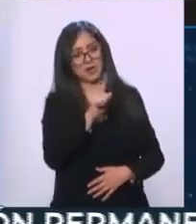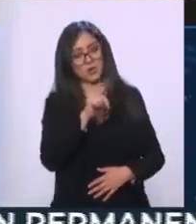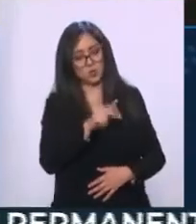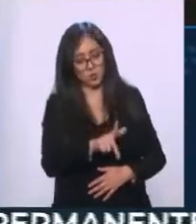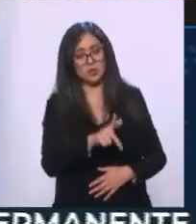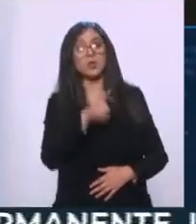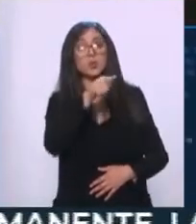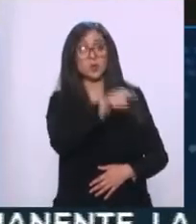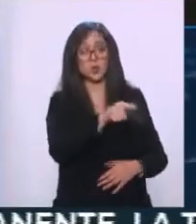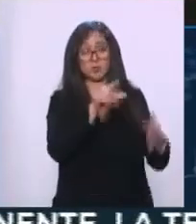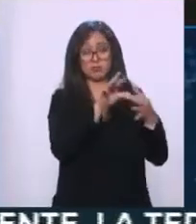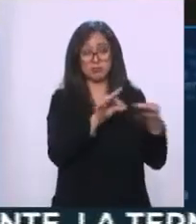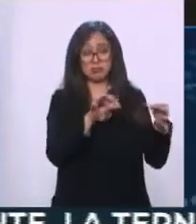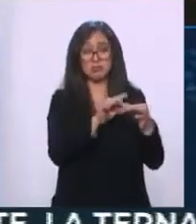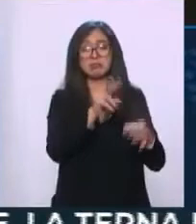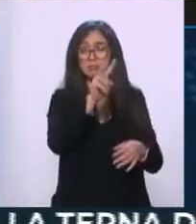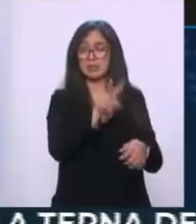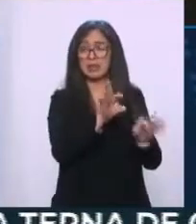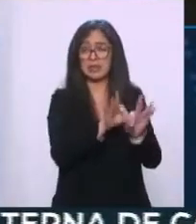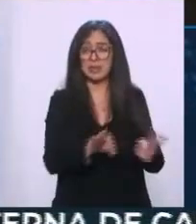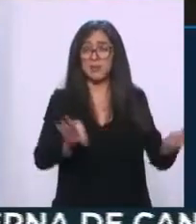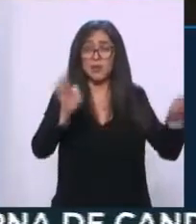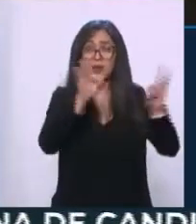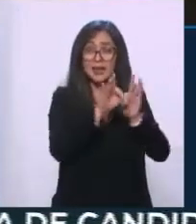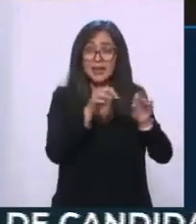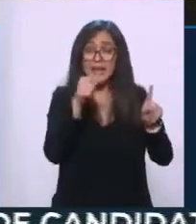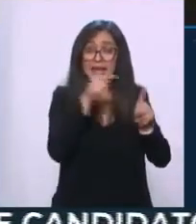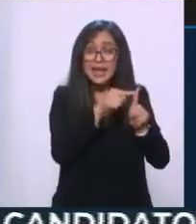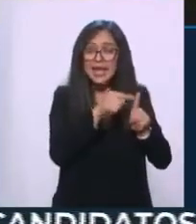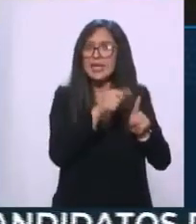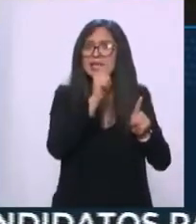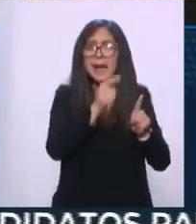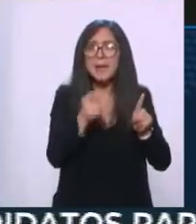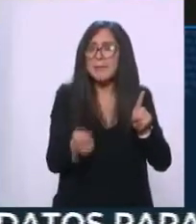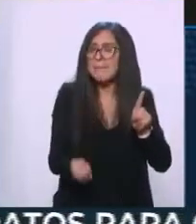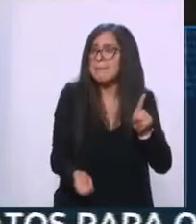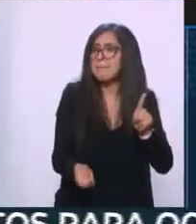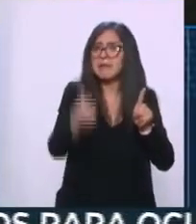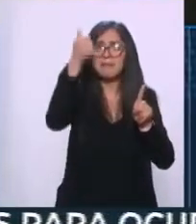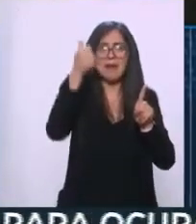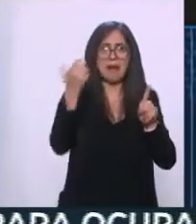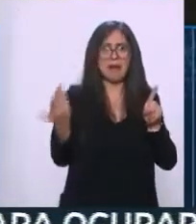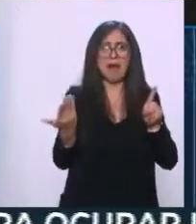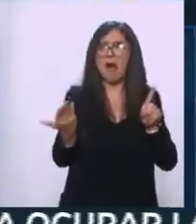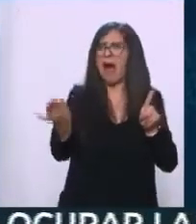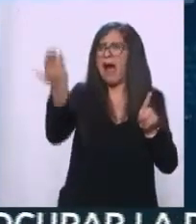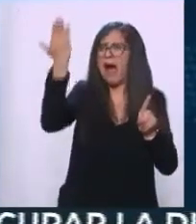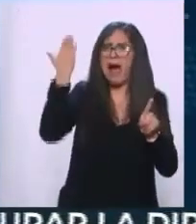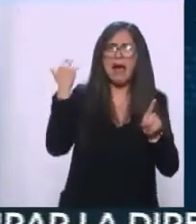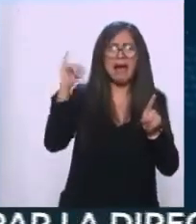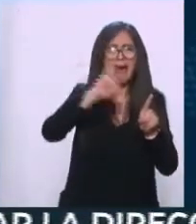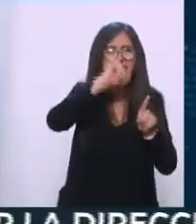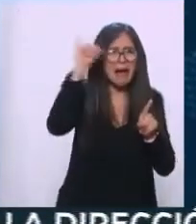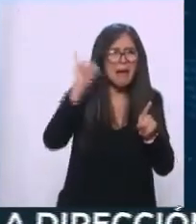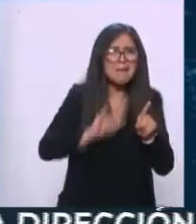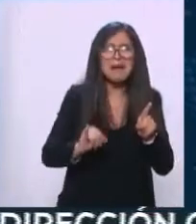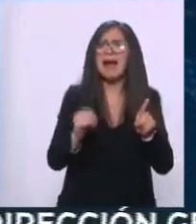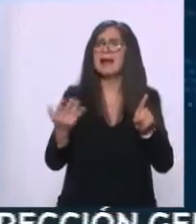importante. Estamos frente a un caso inédito. Nunca se había hecho, por lo